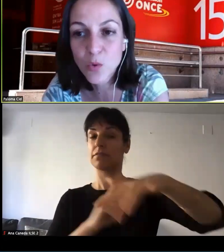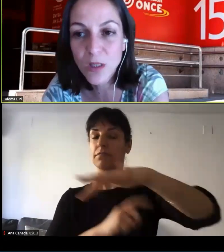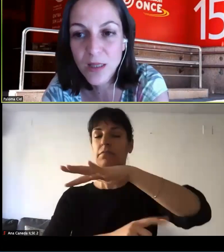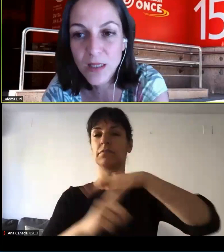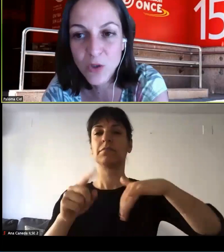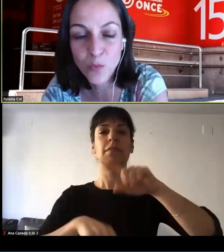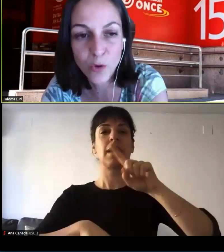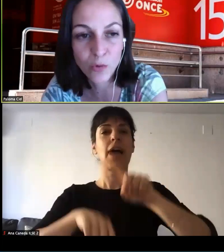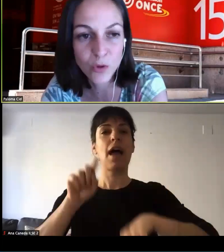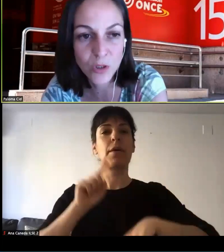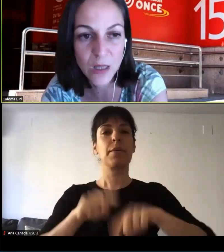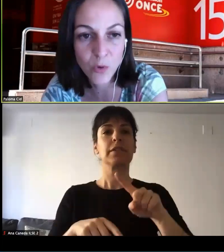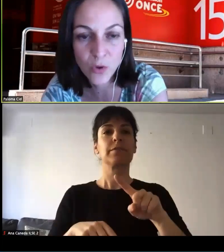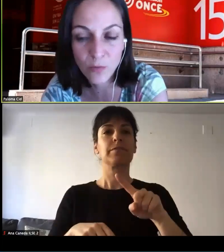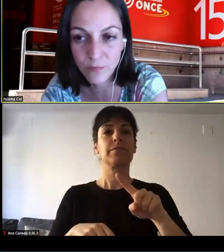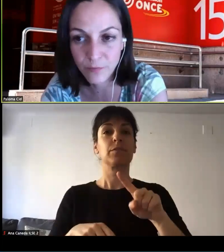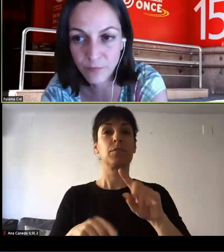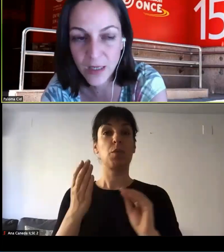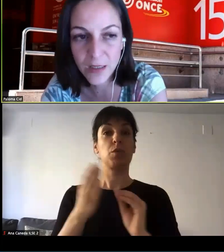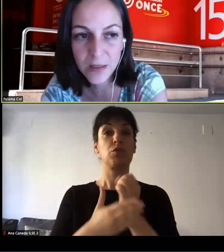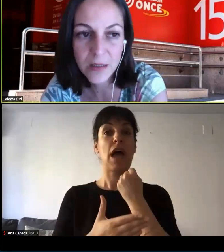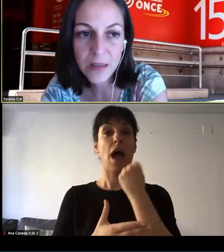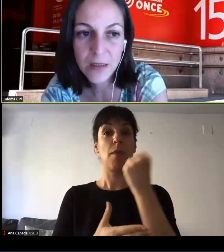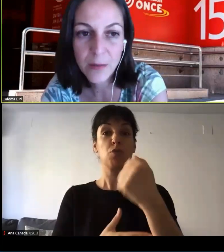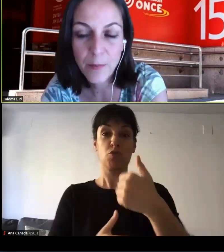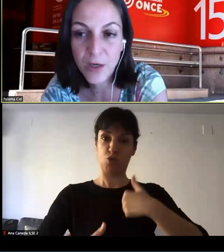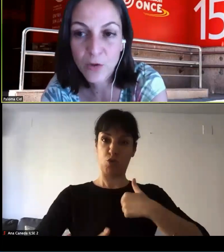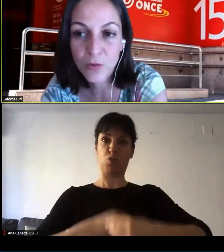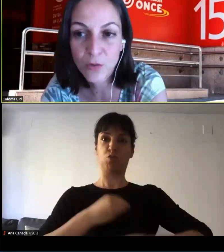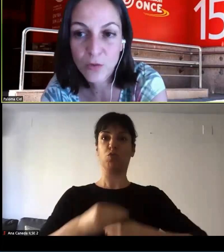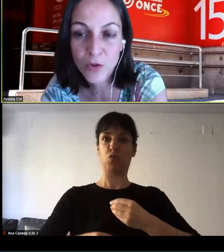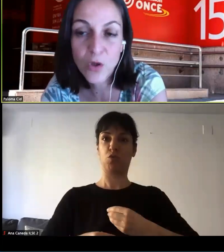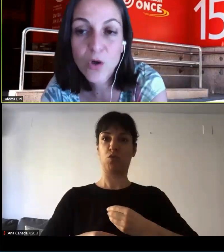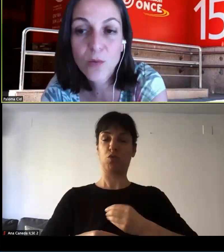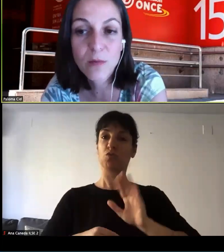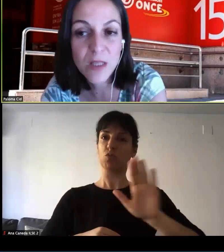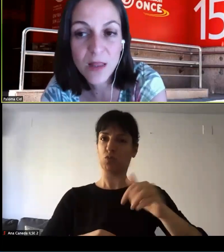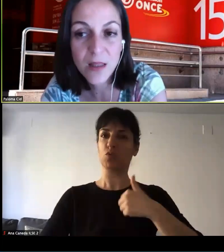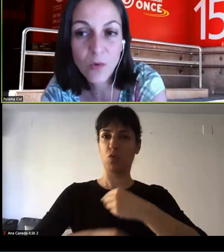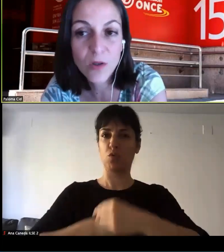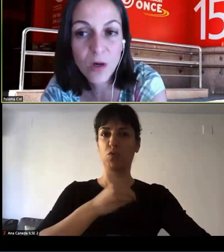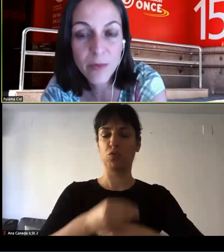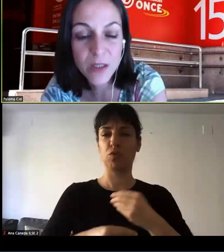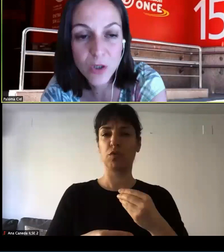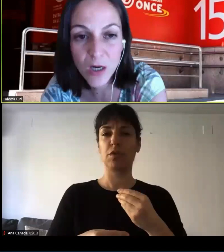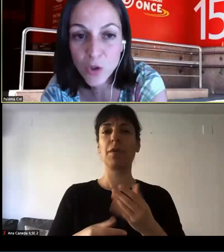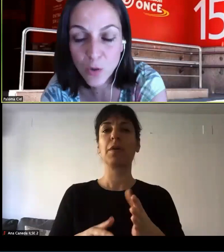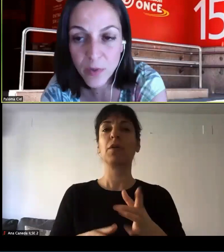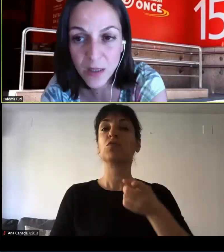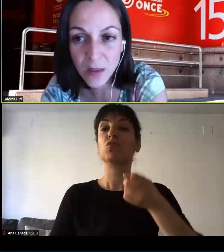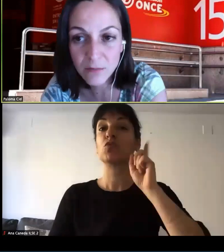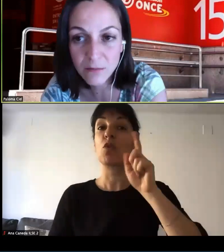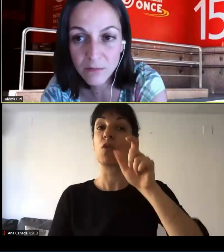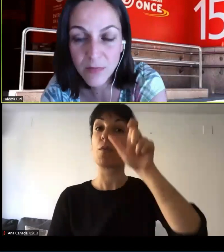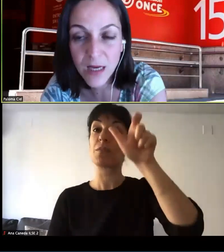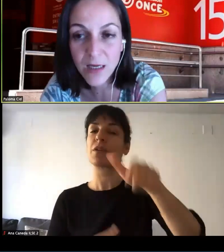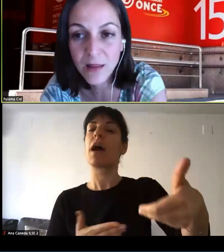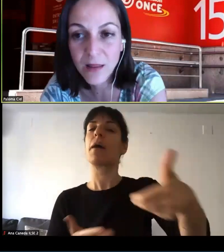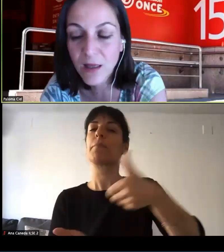vosotros utilicéis sus productos de apoyo, ¿vale? Pero solo lo vamos a hacer cuando la persona nos lo pida.